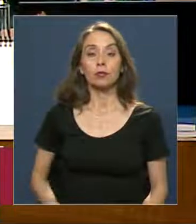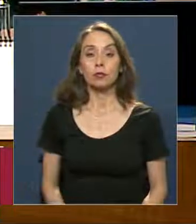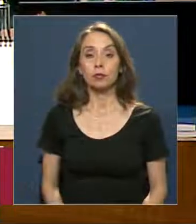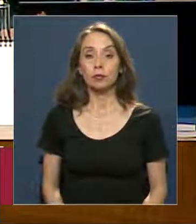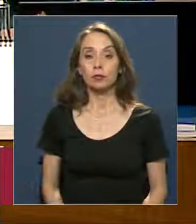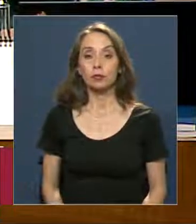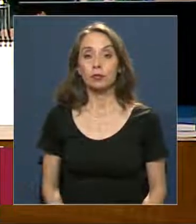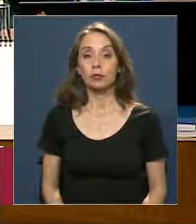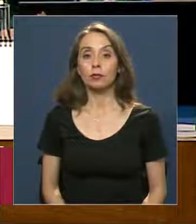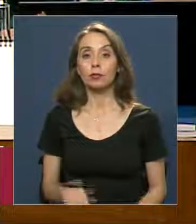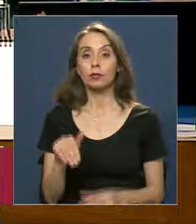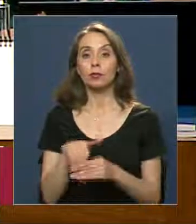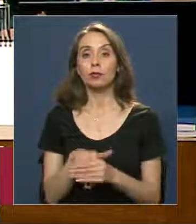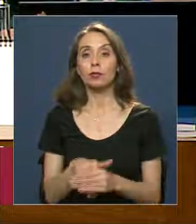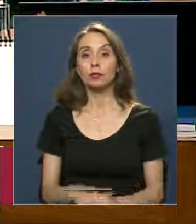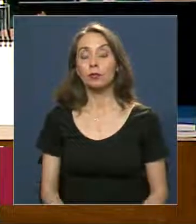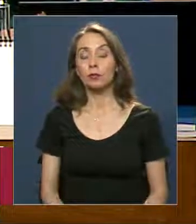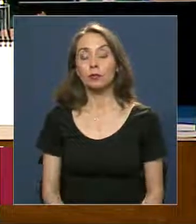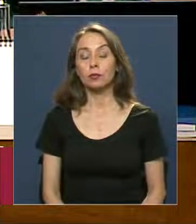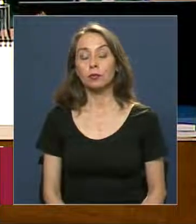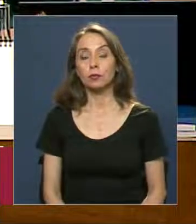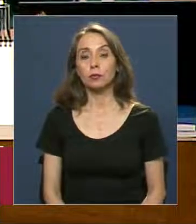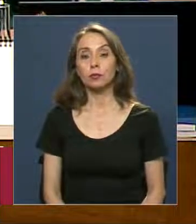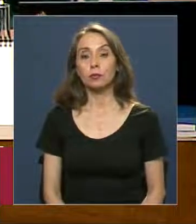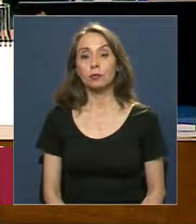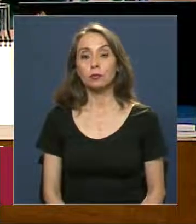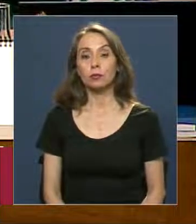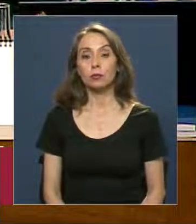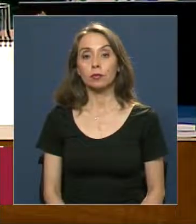diputados. En votación.